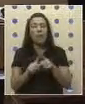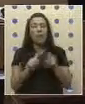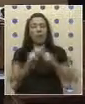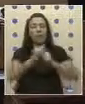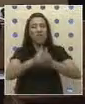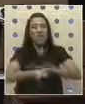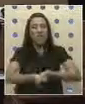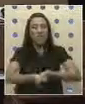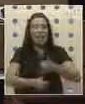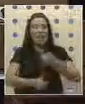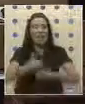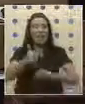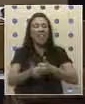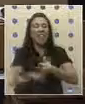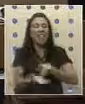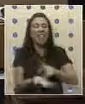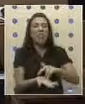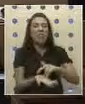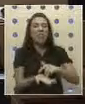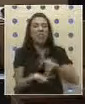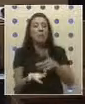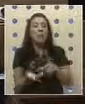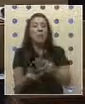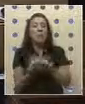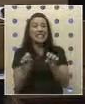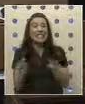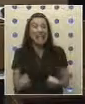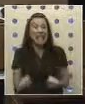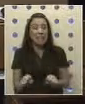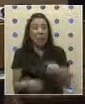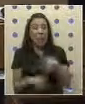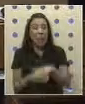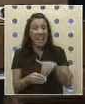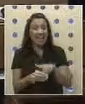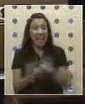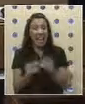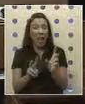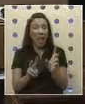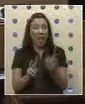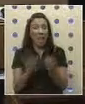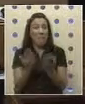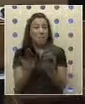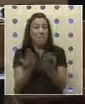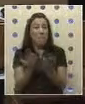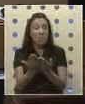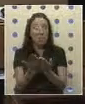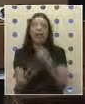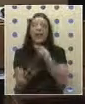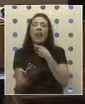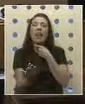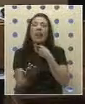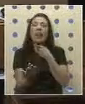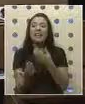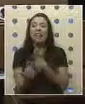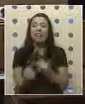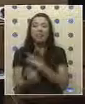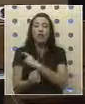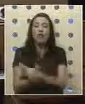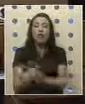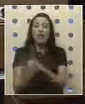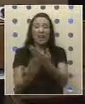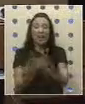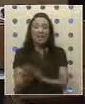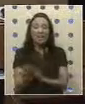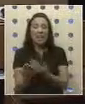vencedor el candidato más débil, porque el sistema electoral binominal prácticamente garantiza que el más fuerte de una lista